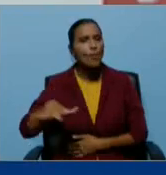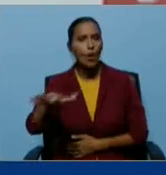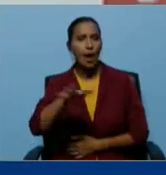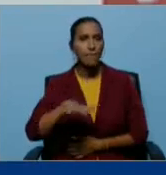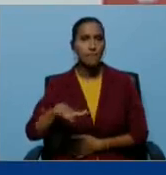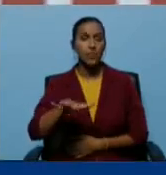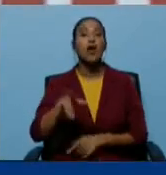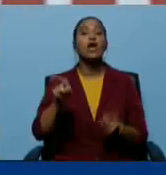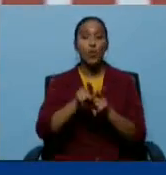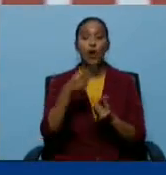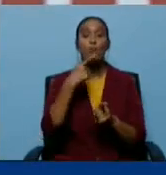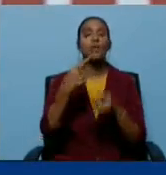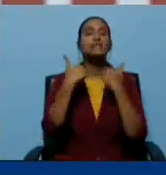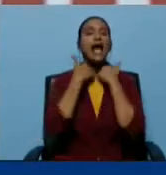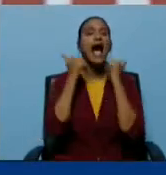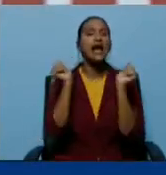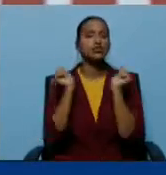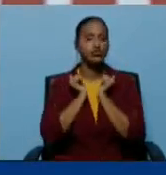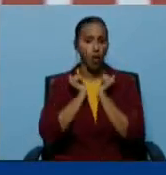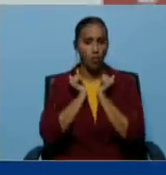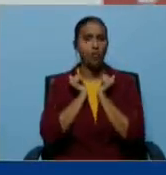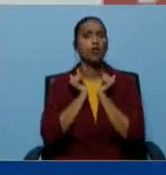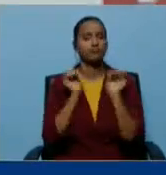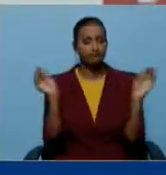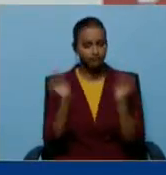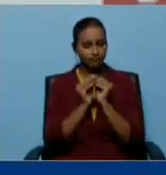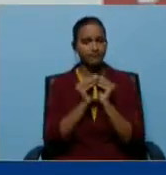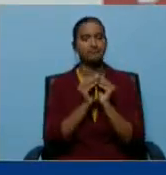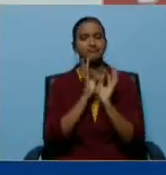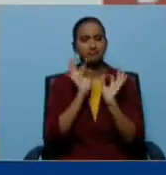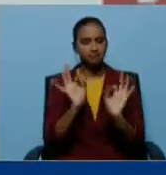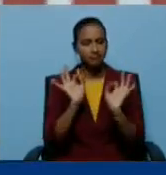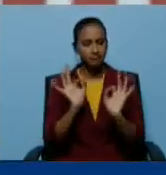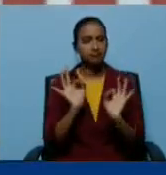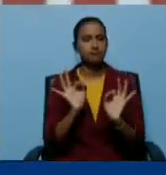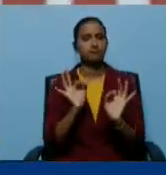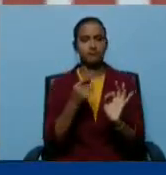¿verdad? Muy acertado.